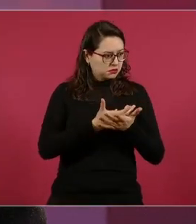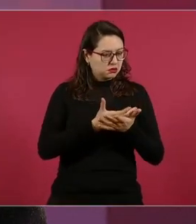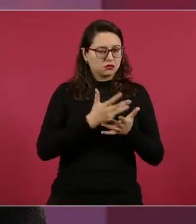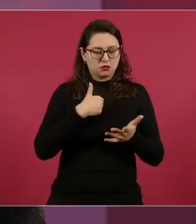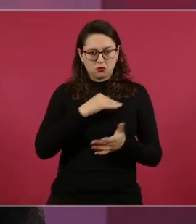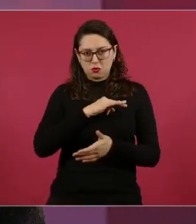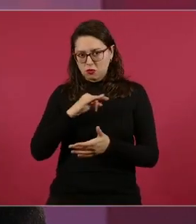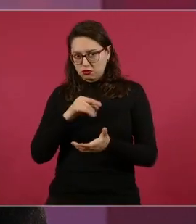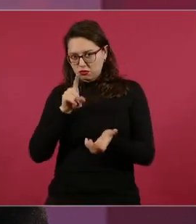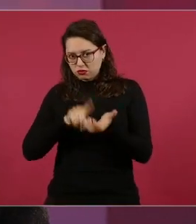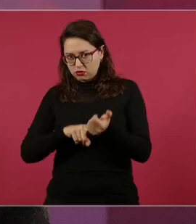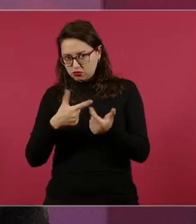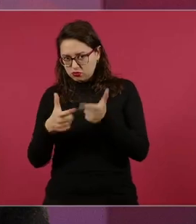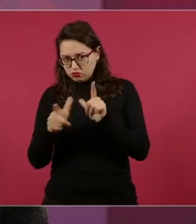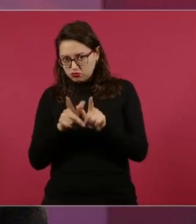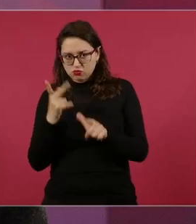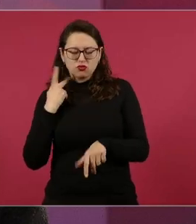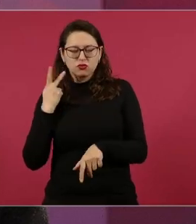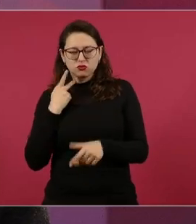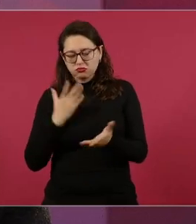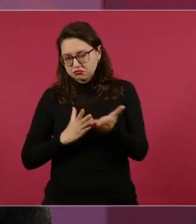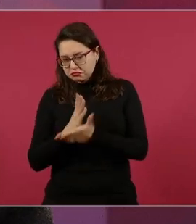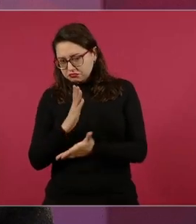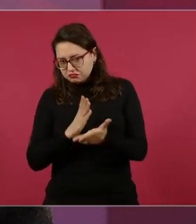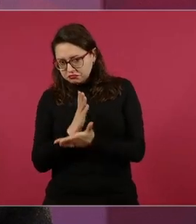en las decisiones del movimiento al que